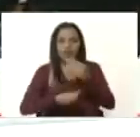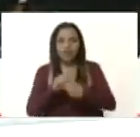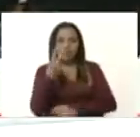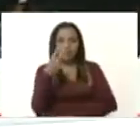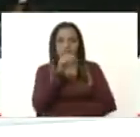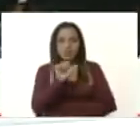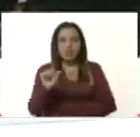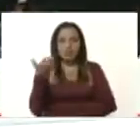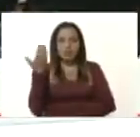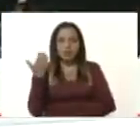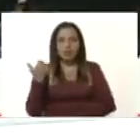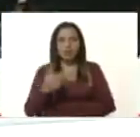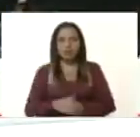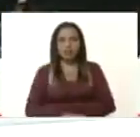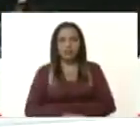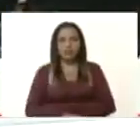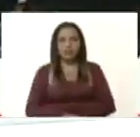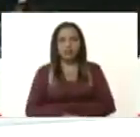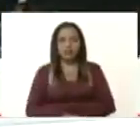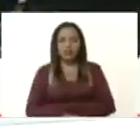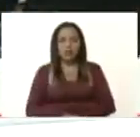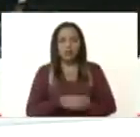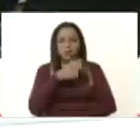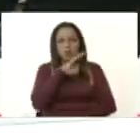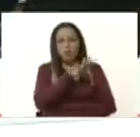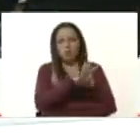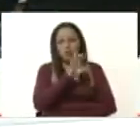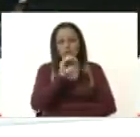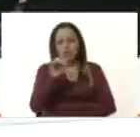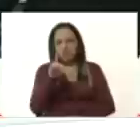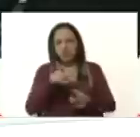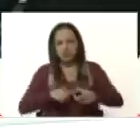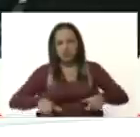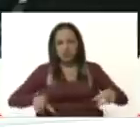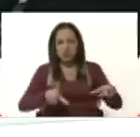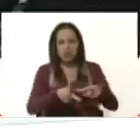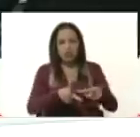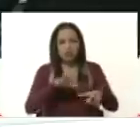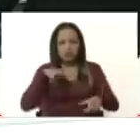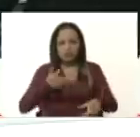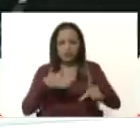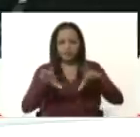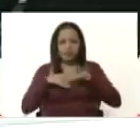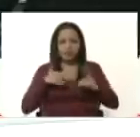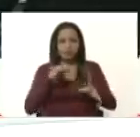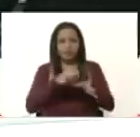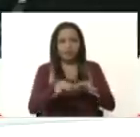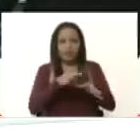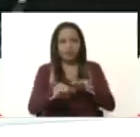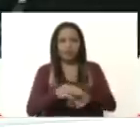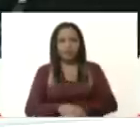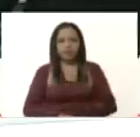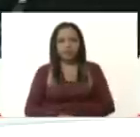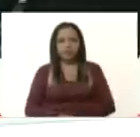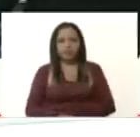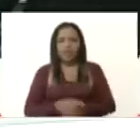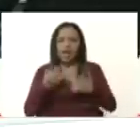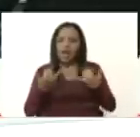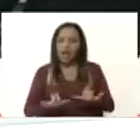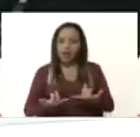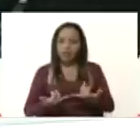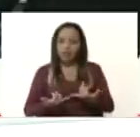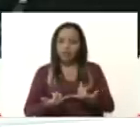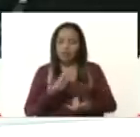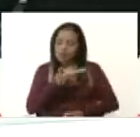atrás, apenas 400 negocios, 400 comercios recibían al petro. Ahora, ¿ustedes